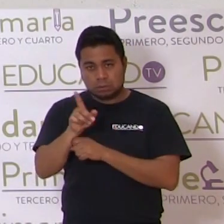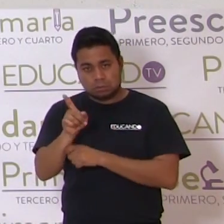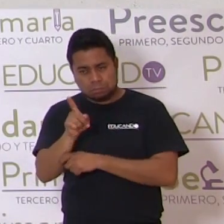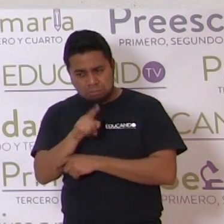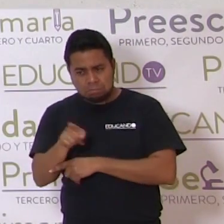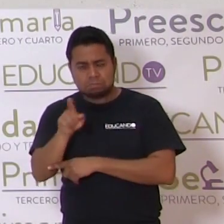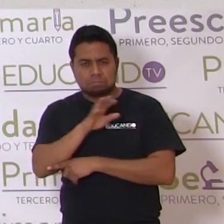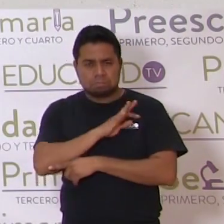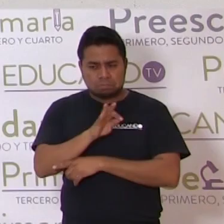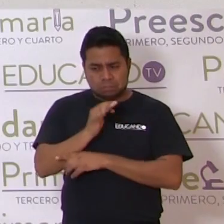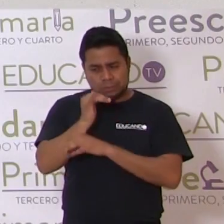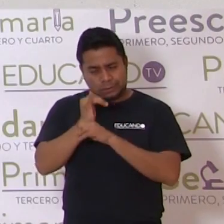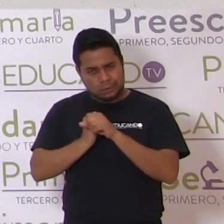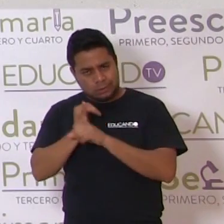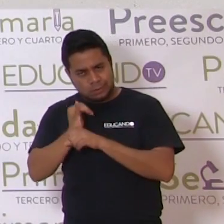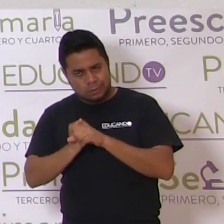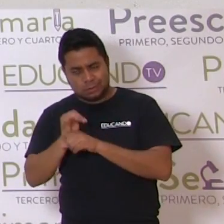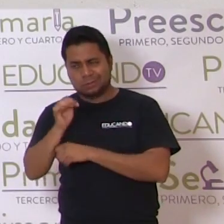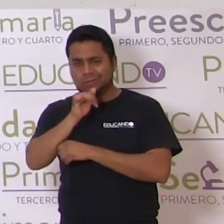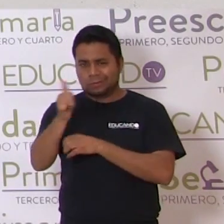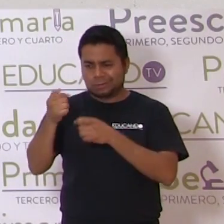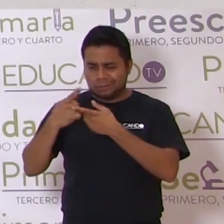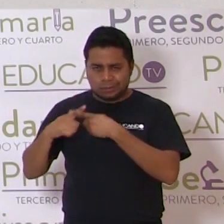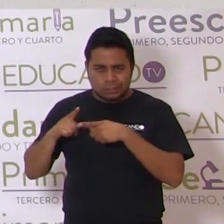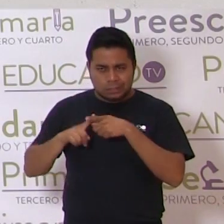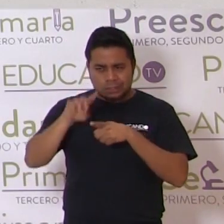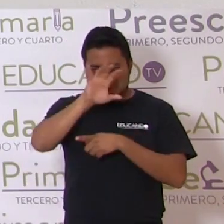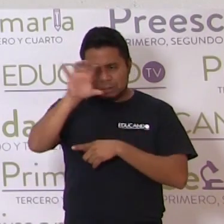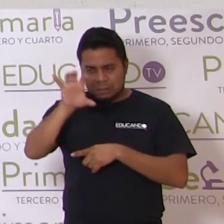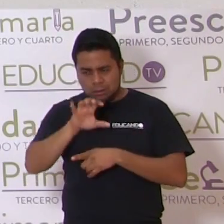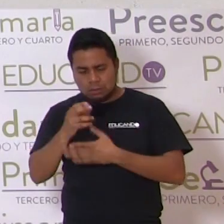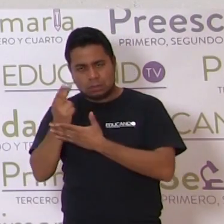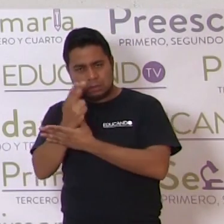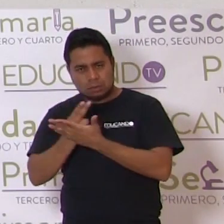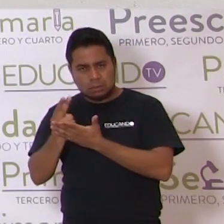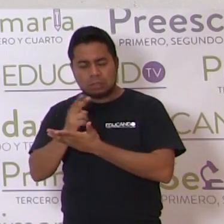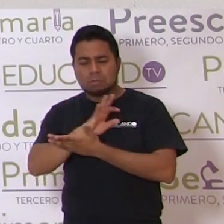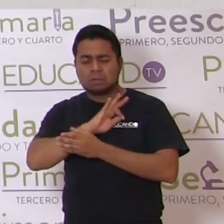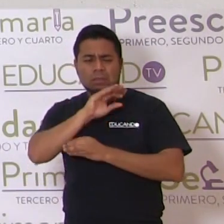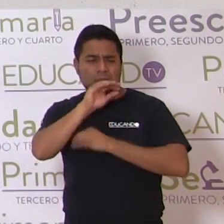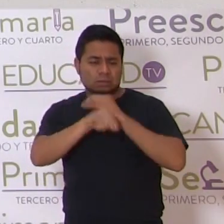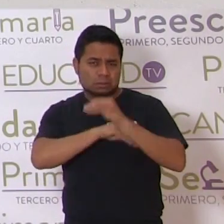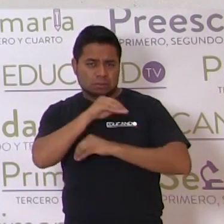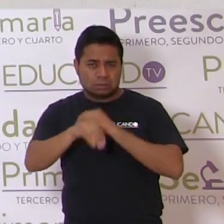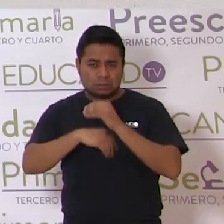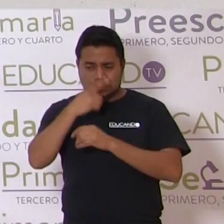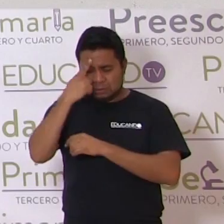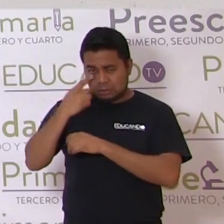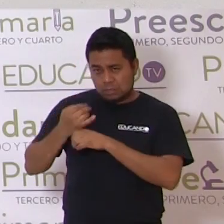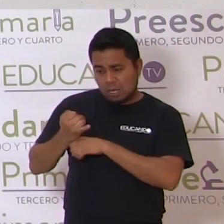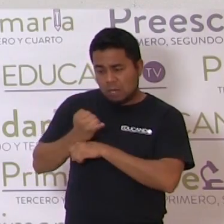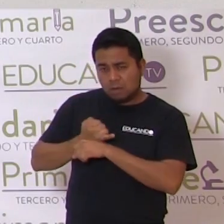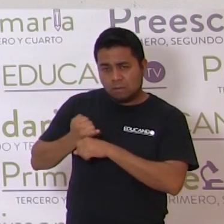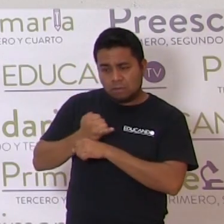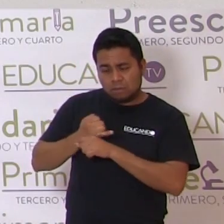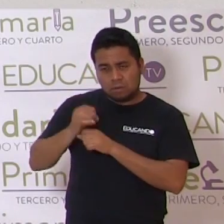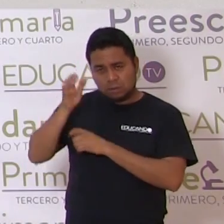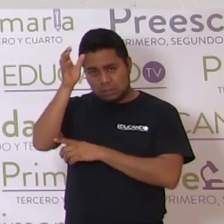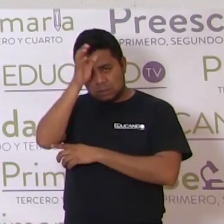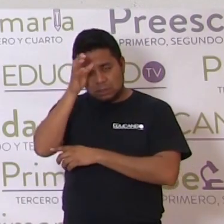investiguen otros tipos de diagrama que ustedes puedan incorporar a su informe